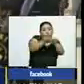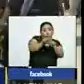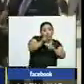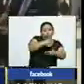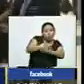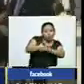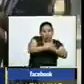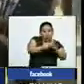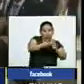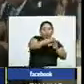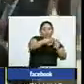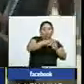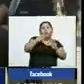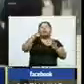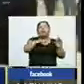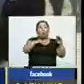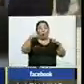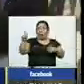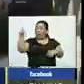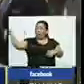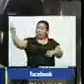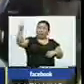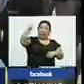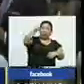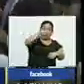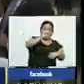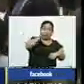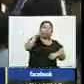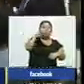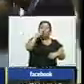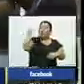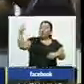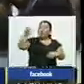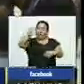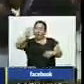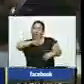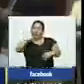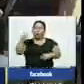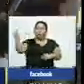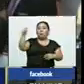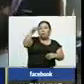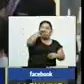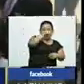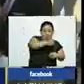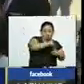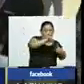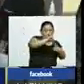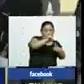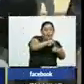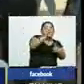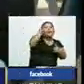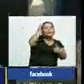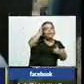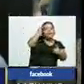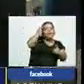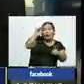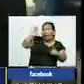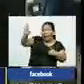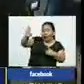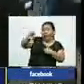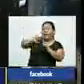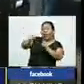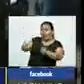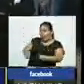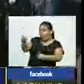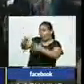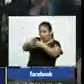Walter y Carmen, que volaron a El Salvador en junio para visitarlo. Todos estaban en el país centroamericano cuando se enteraron de que las autoridades migratorias